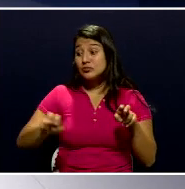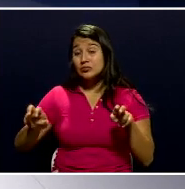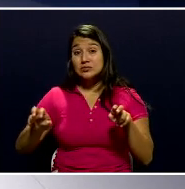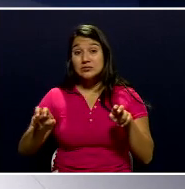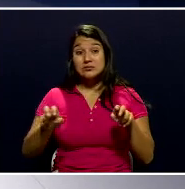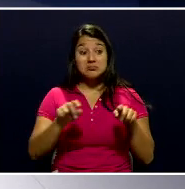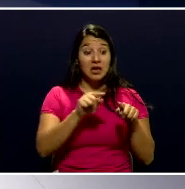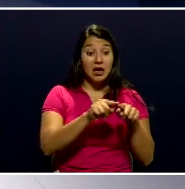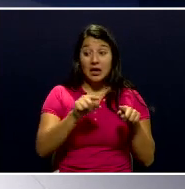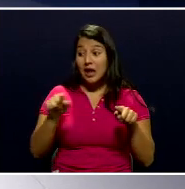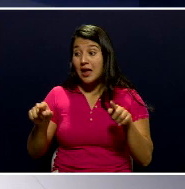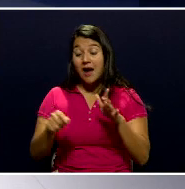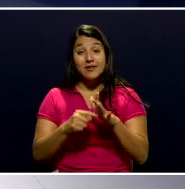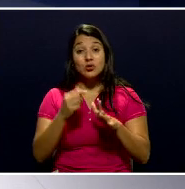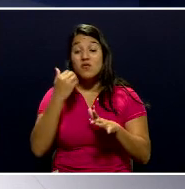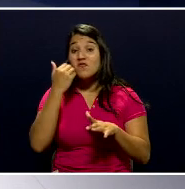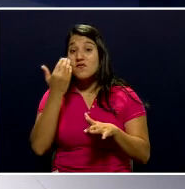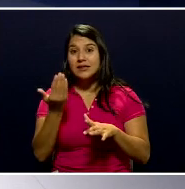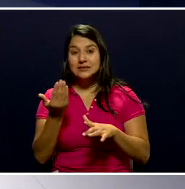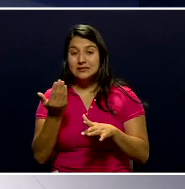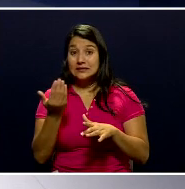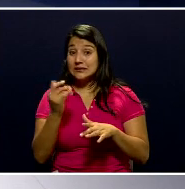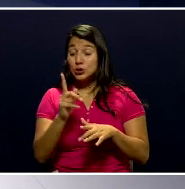ciudades costarricenses.